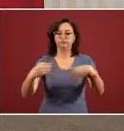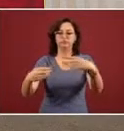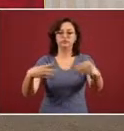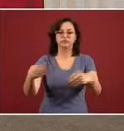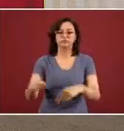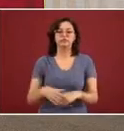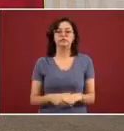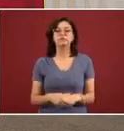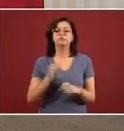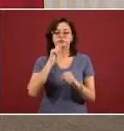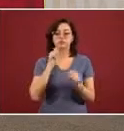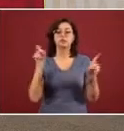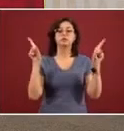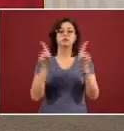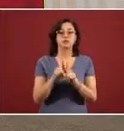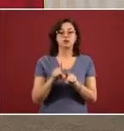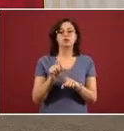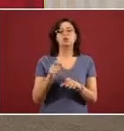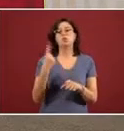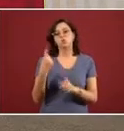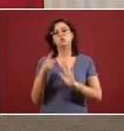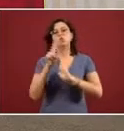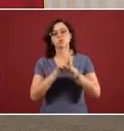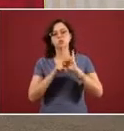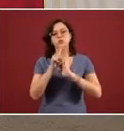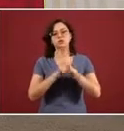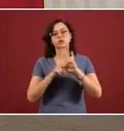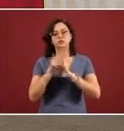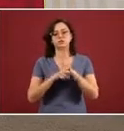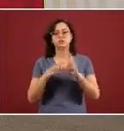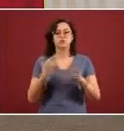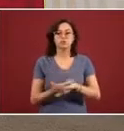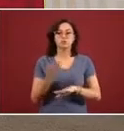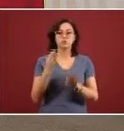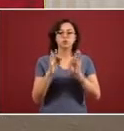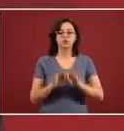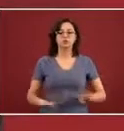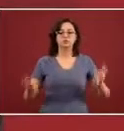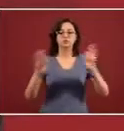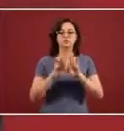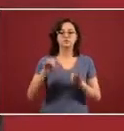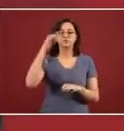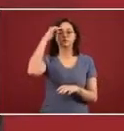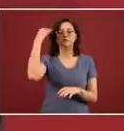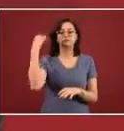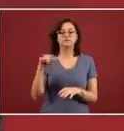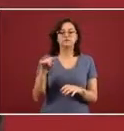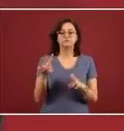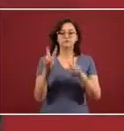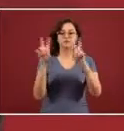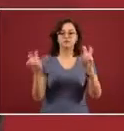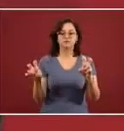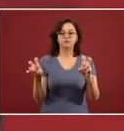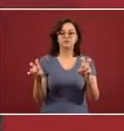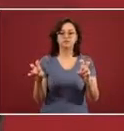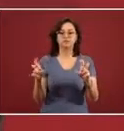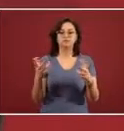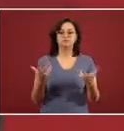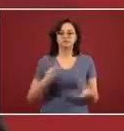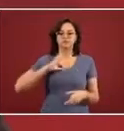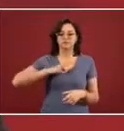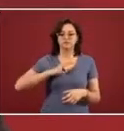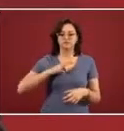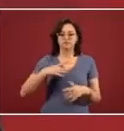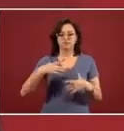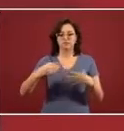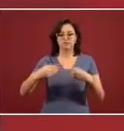doctor Borja también nos va a compartir un video que es relevante para el tema de medidas de control de infecciones o